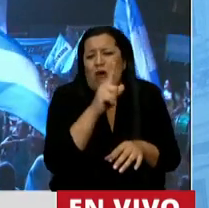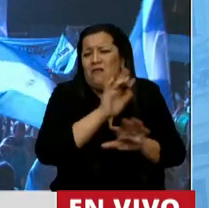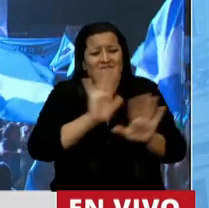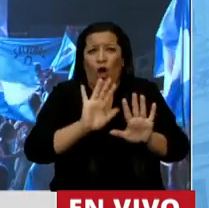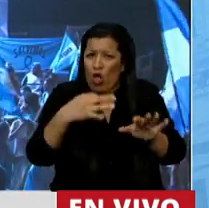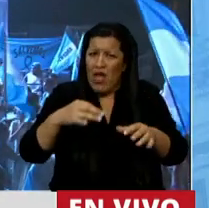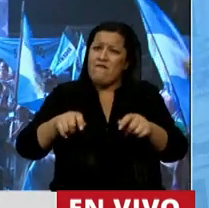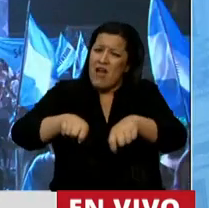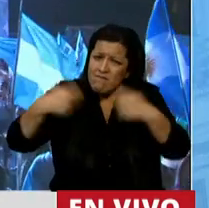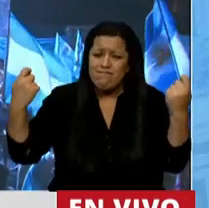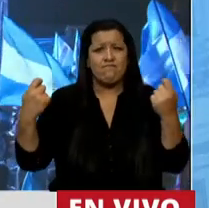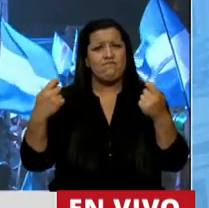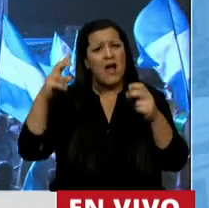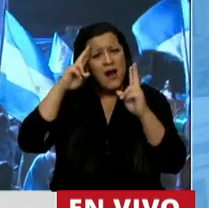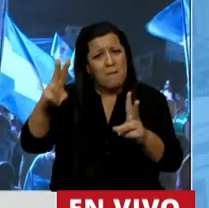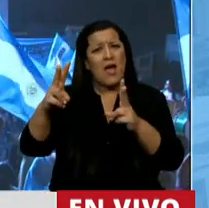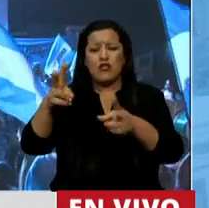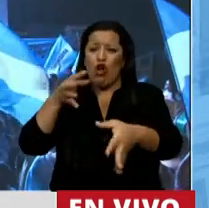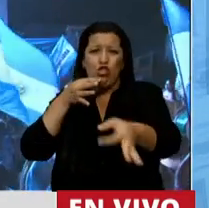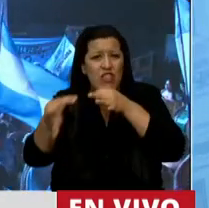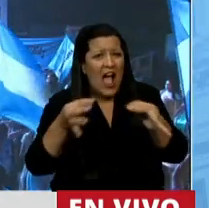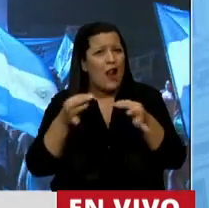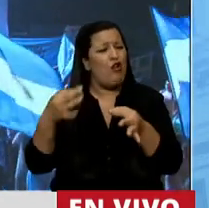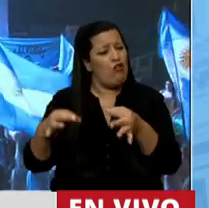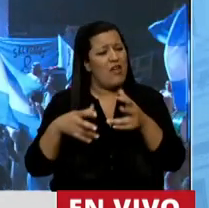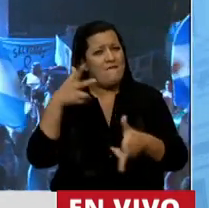respeto, con diálogo y con consenso.